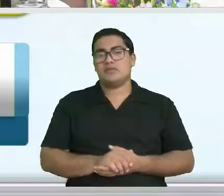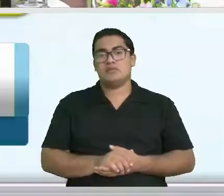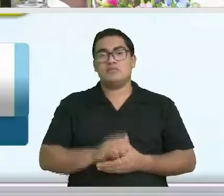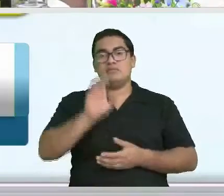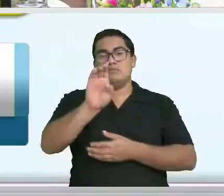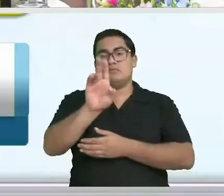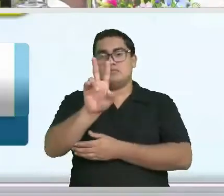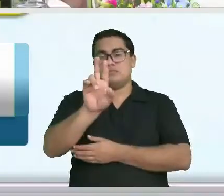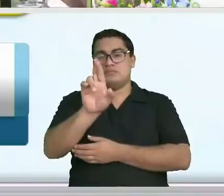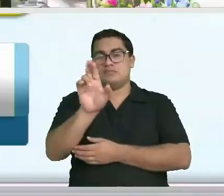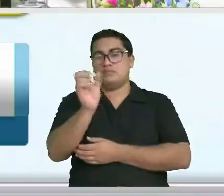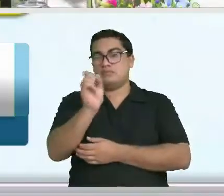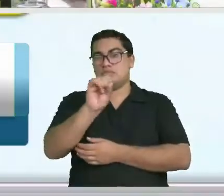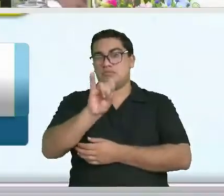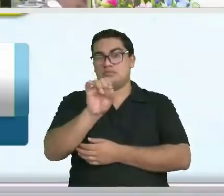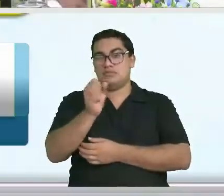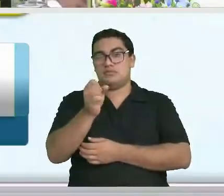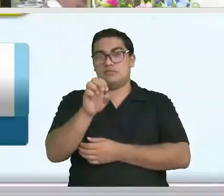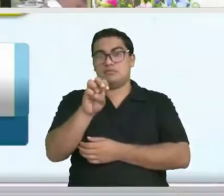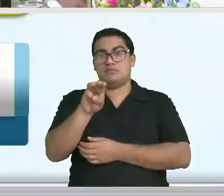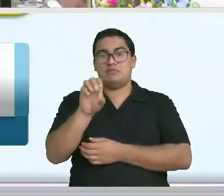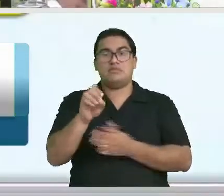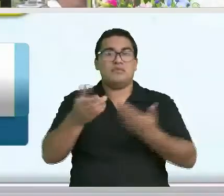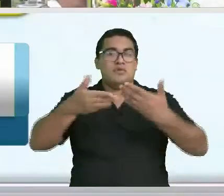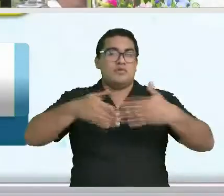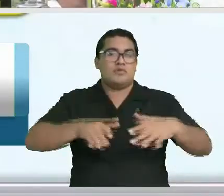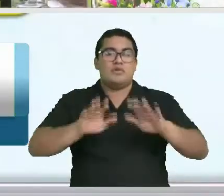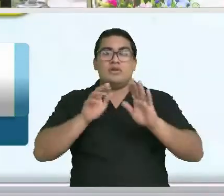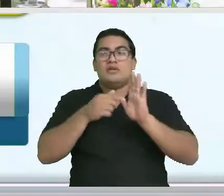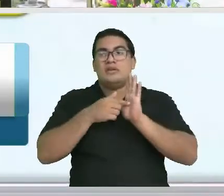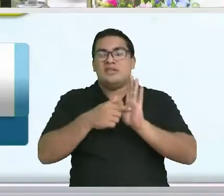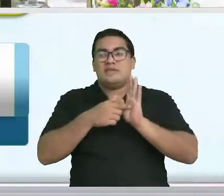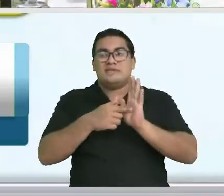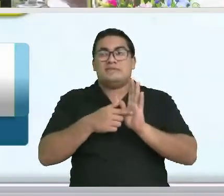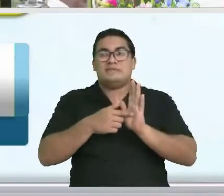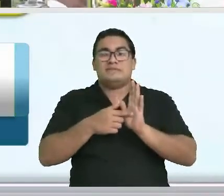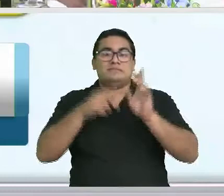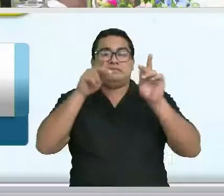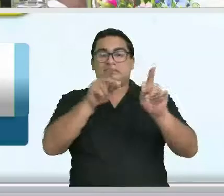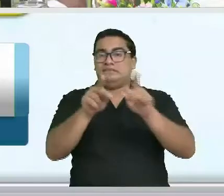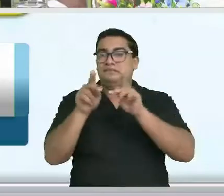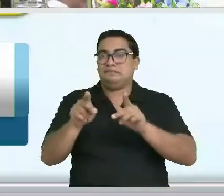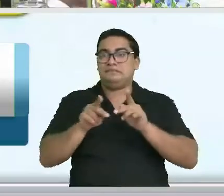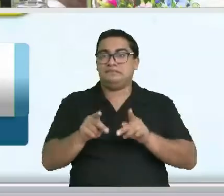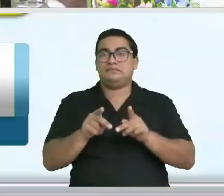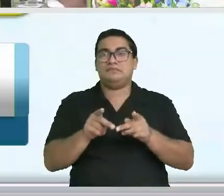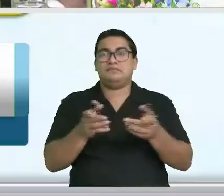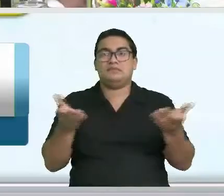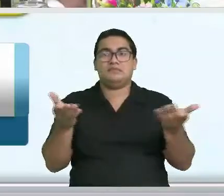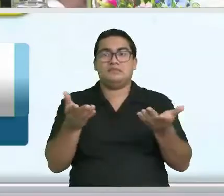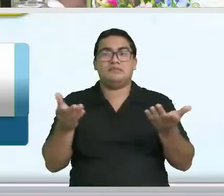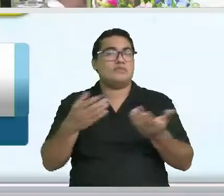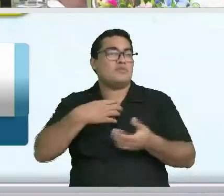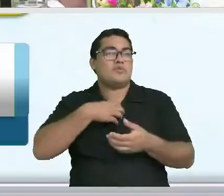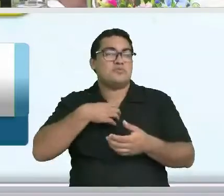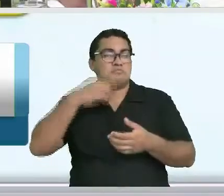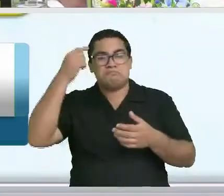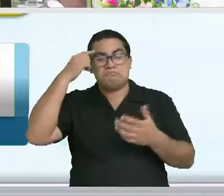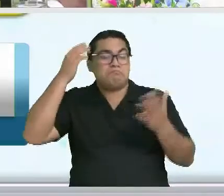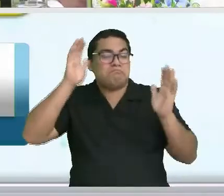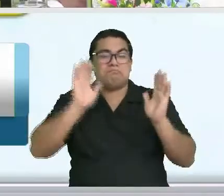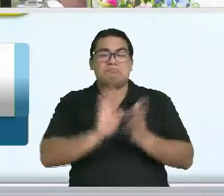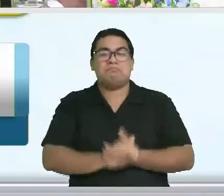que es poco detectable. Por lo mismo que el paciente lo hace de manera inconsciente